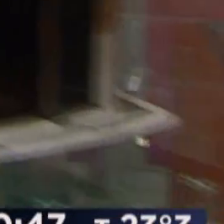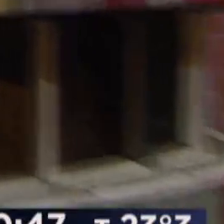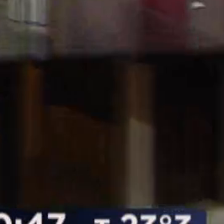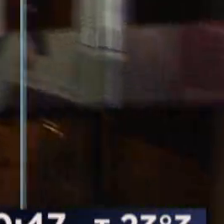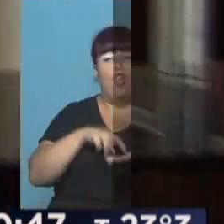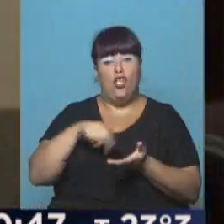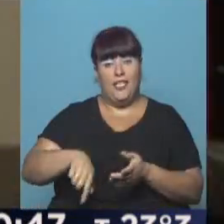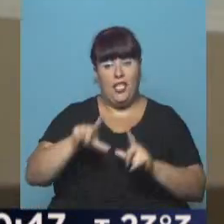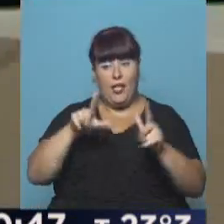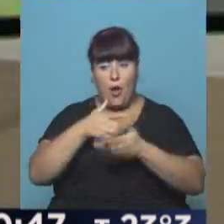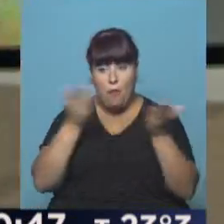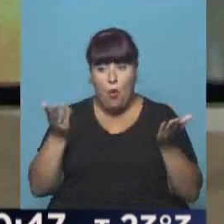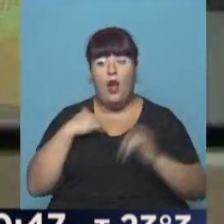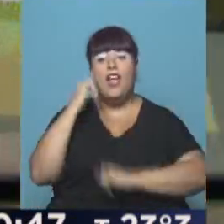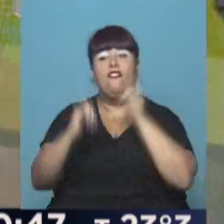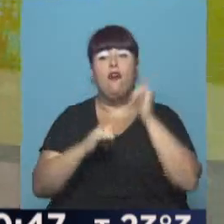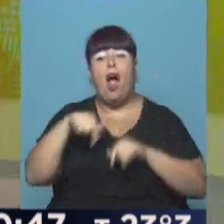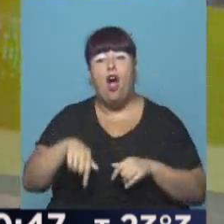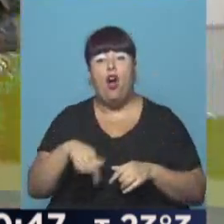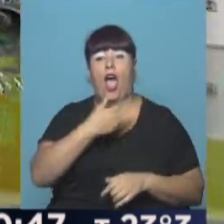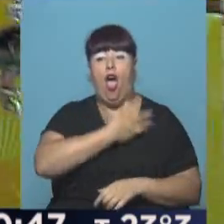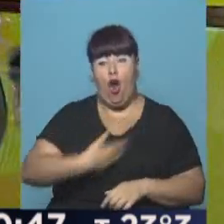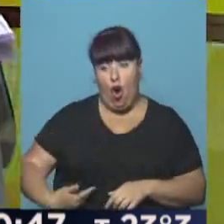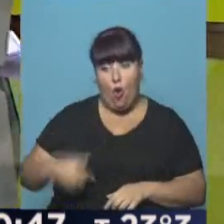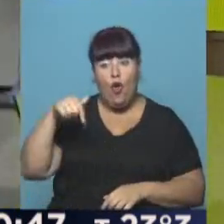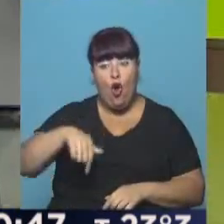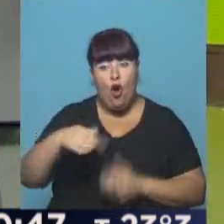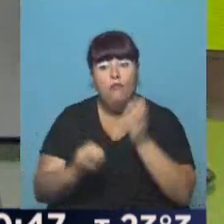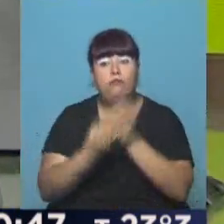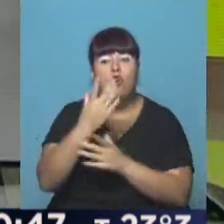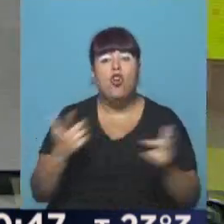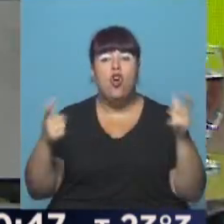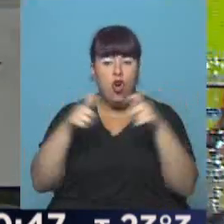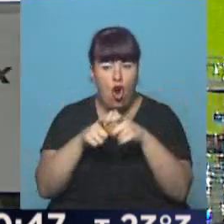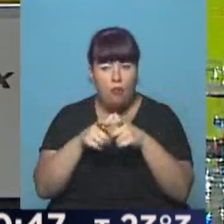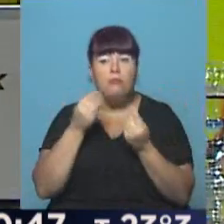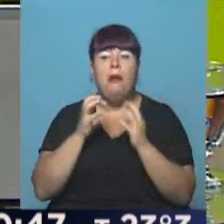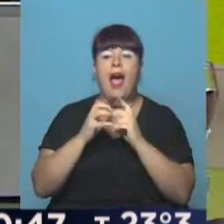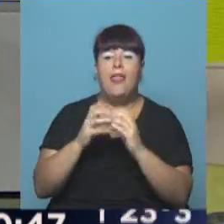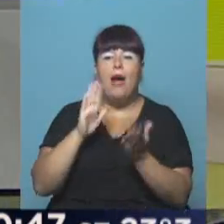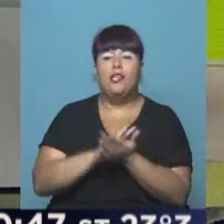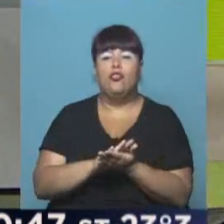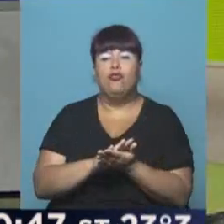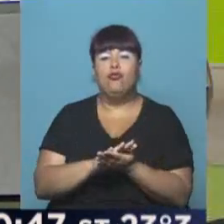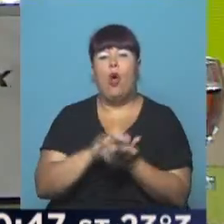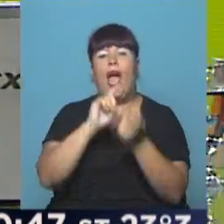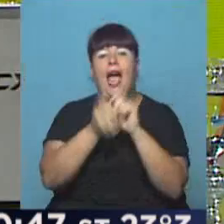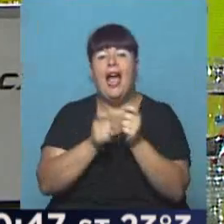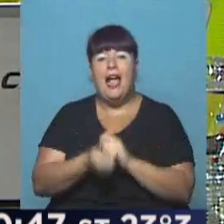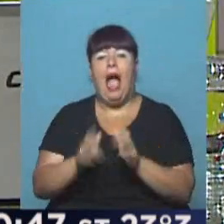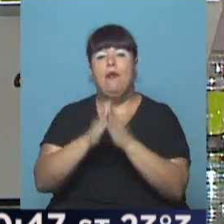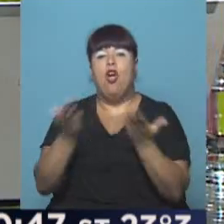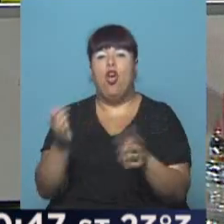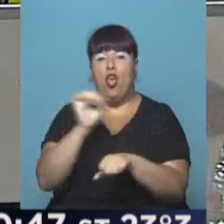Y en el Noticentral de la TV Pública les informamos ahora que el gobierno hoy creó una comisión para debatir la modificación del